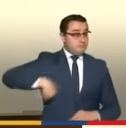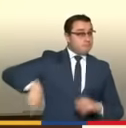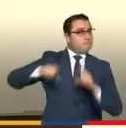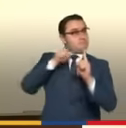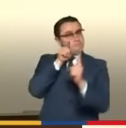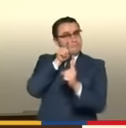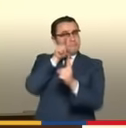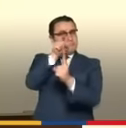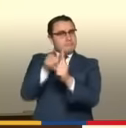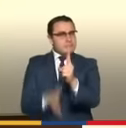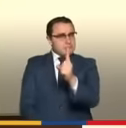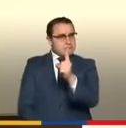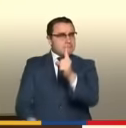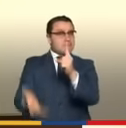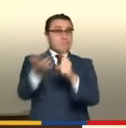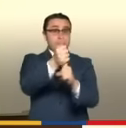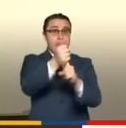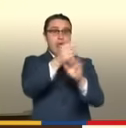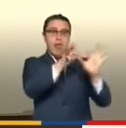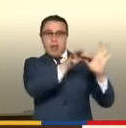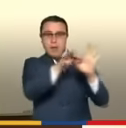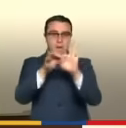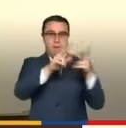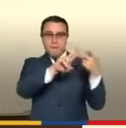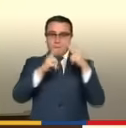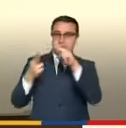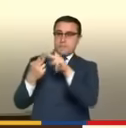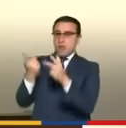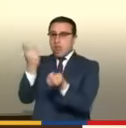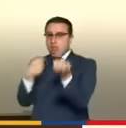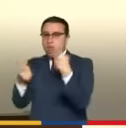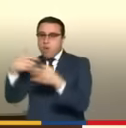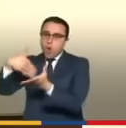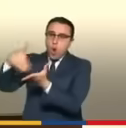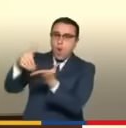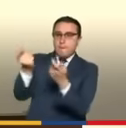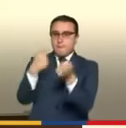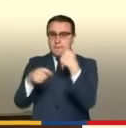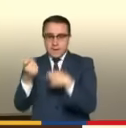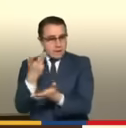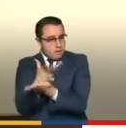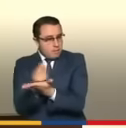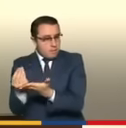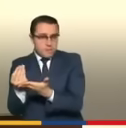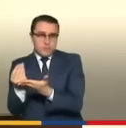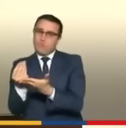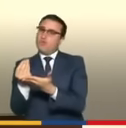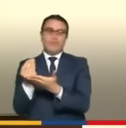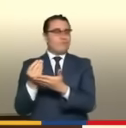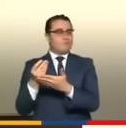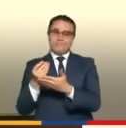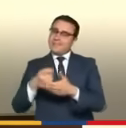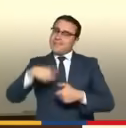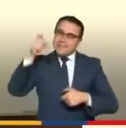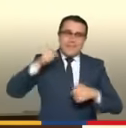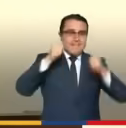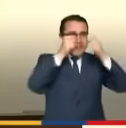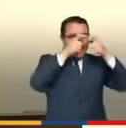relaciones mercantiles, sino que tienen que tener también relaciones públicas, tienen que ver